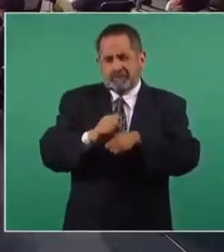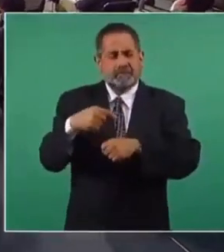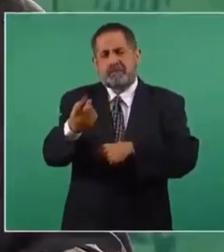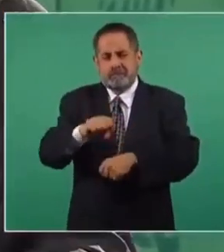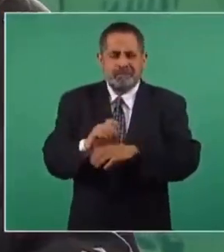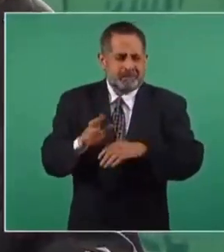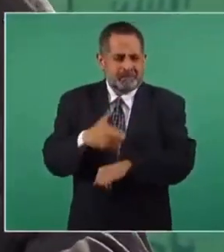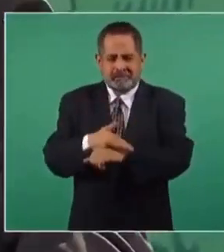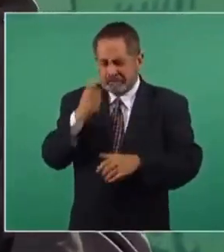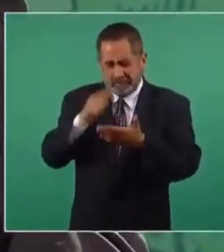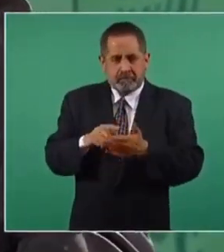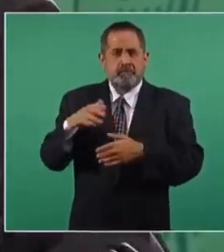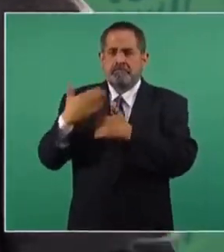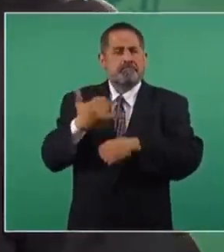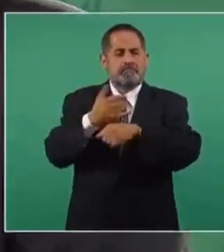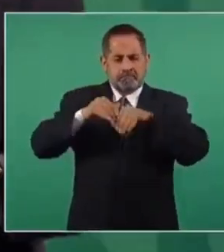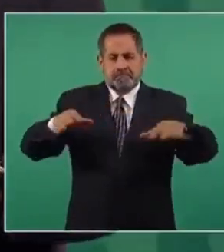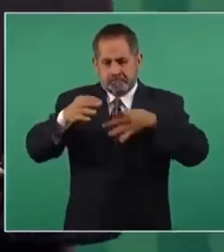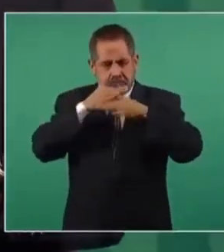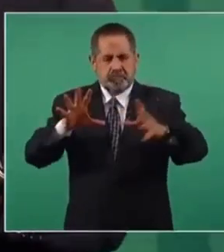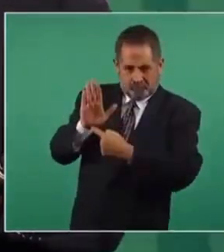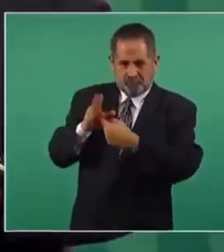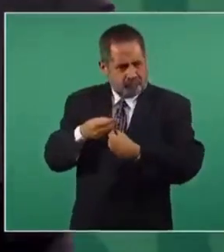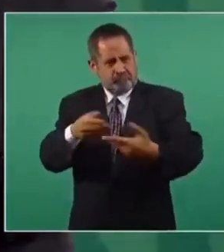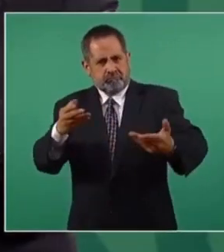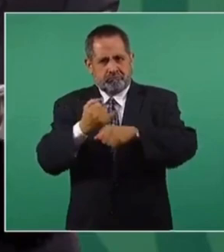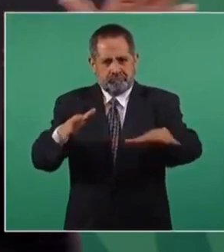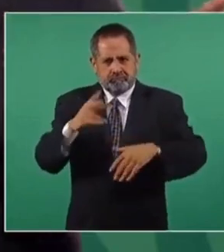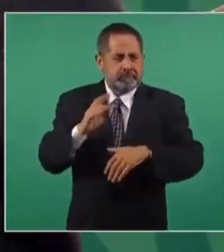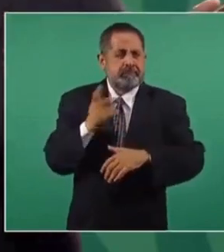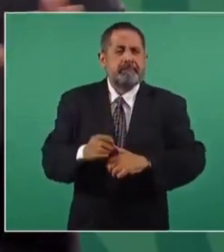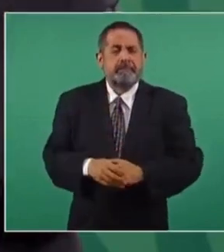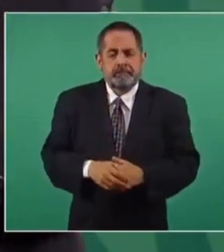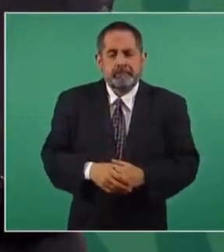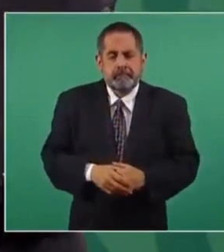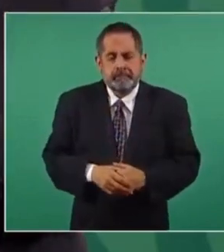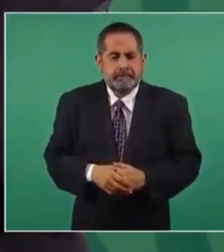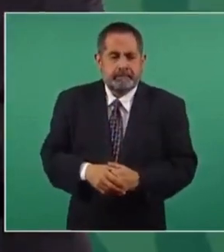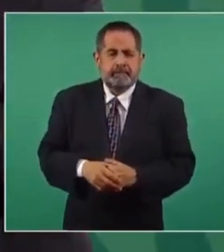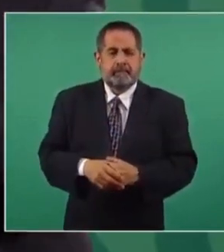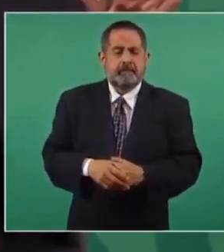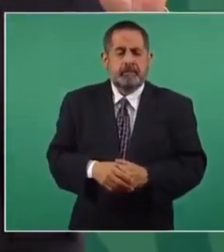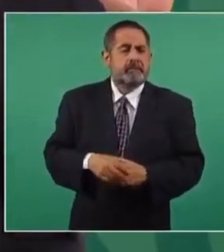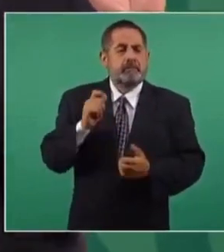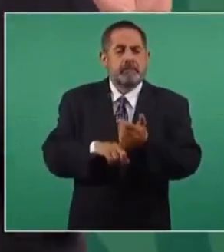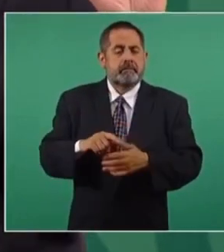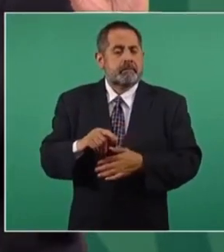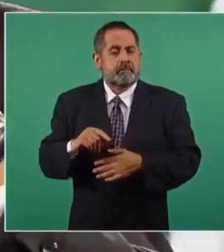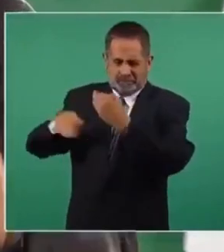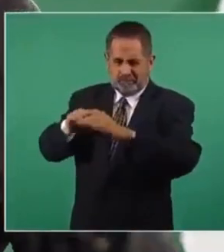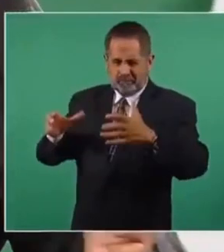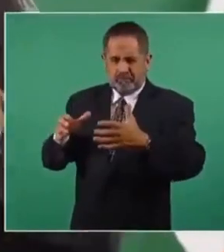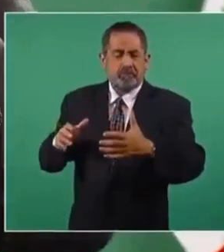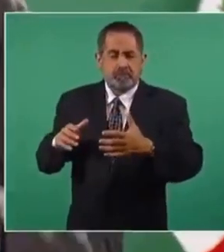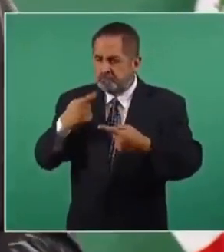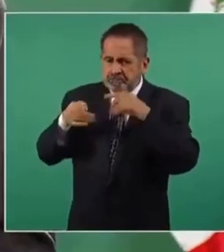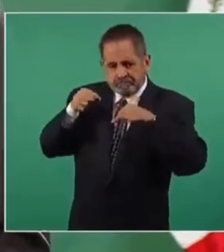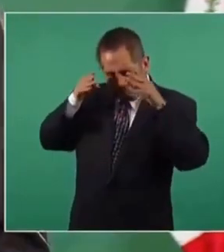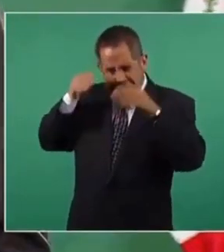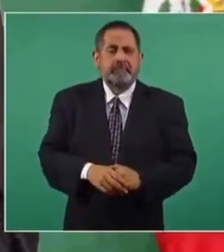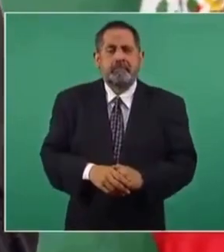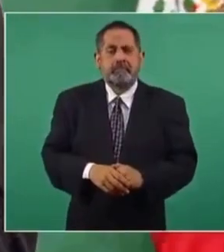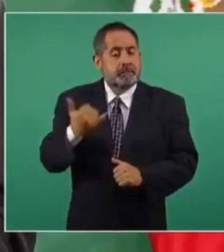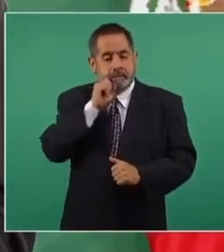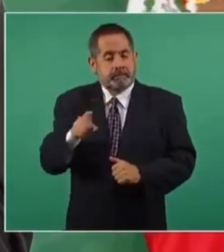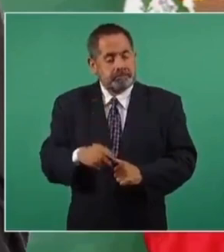ya vamos a poder tener un informe general de todo, porque el gobierno en su conjunto estamos trabajando para